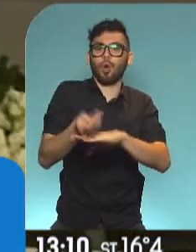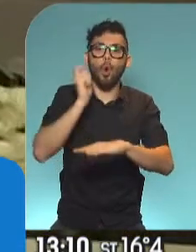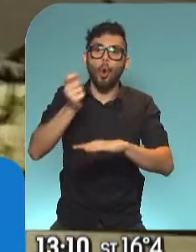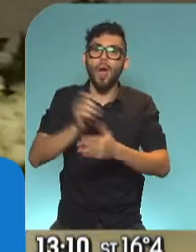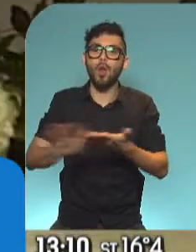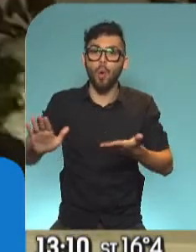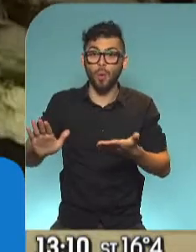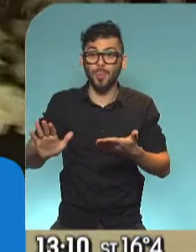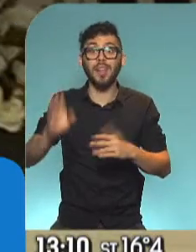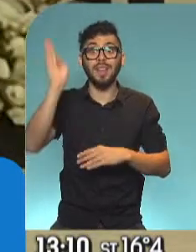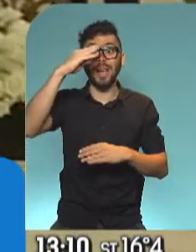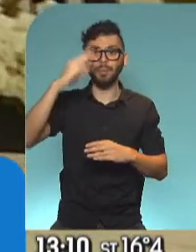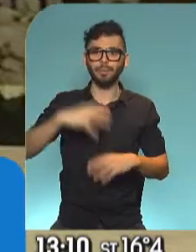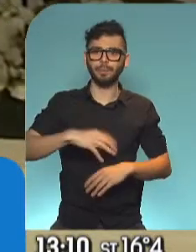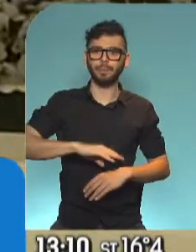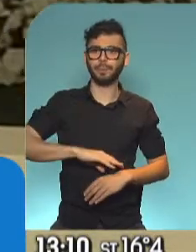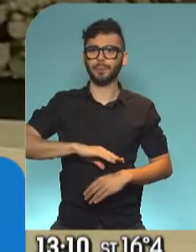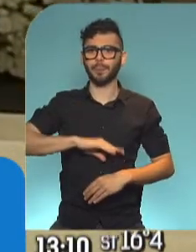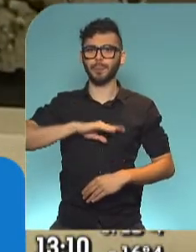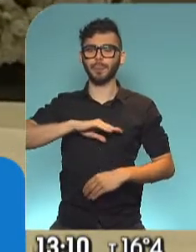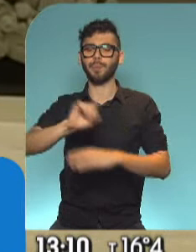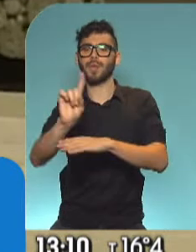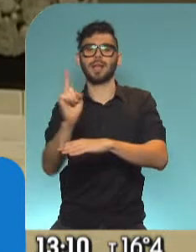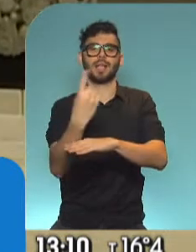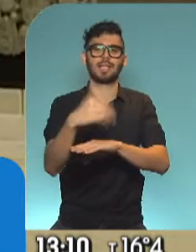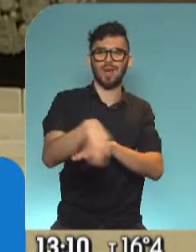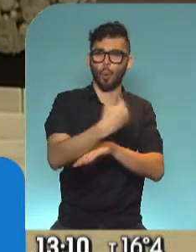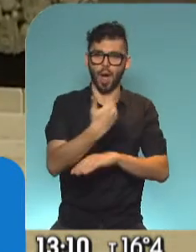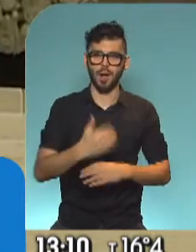homenaje a la jueza Ginsburg.